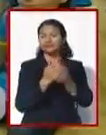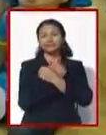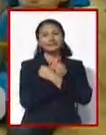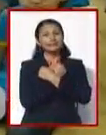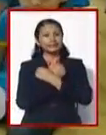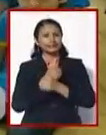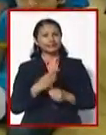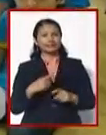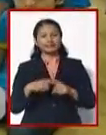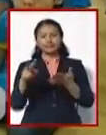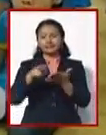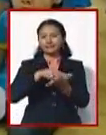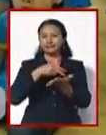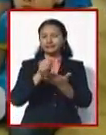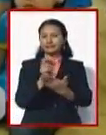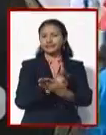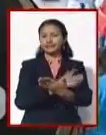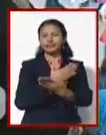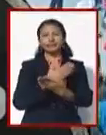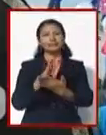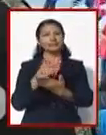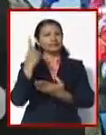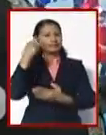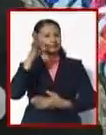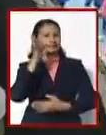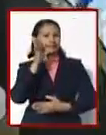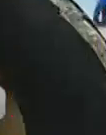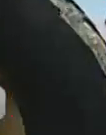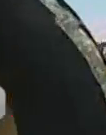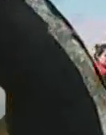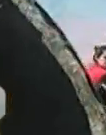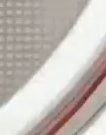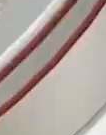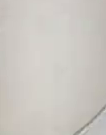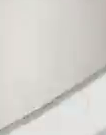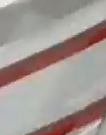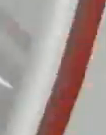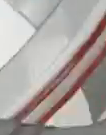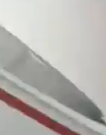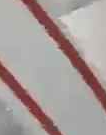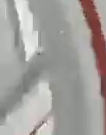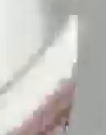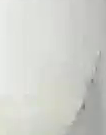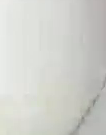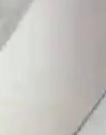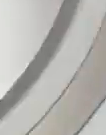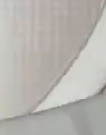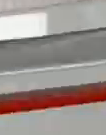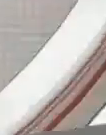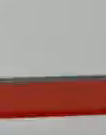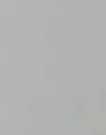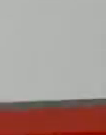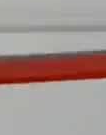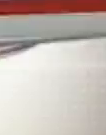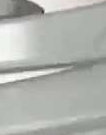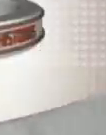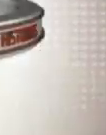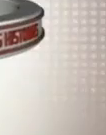su amor mediante bailes, poemas y canciones para las madres. En instantes,